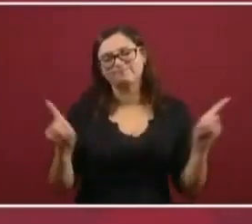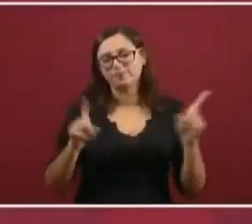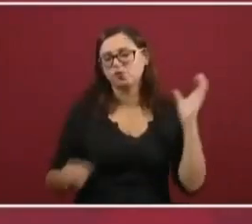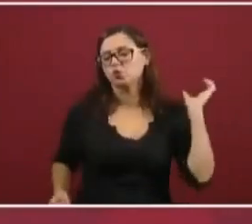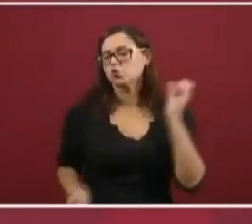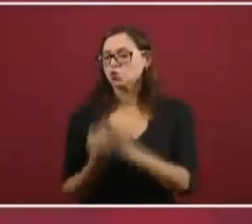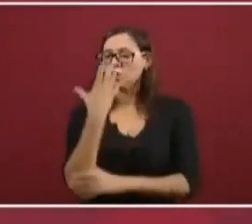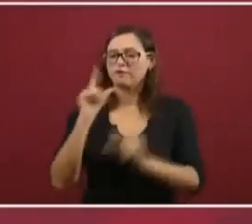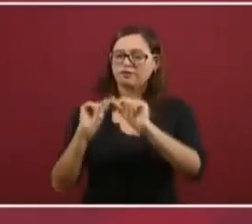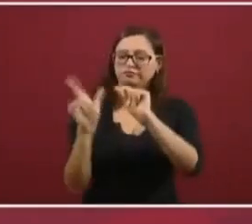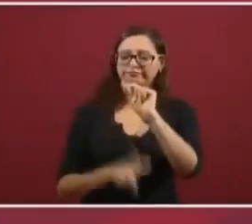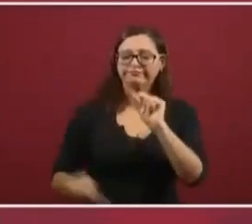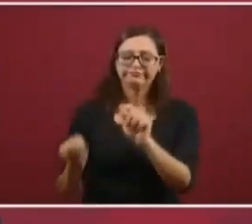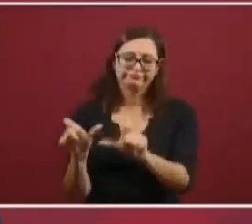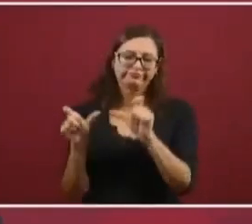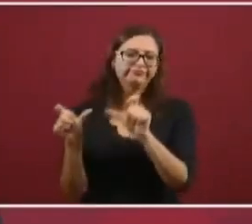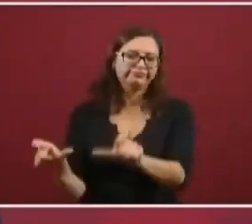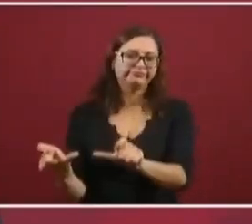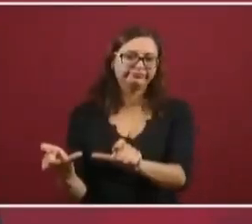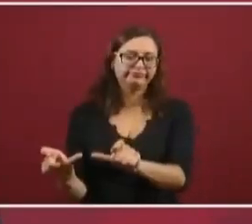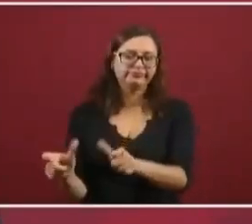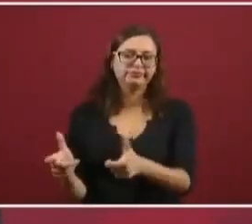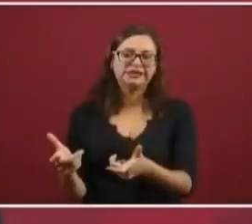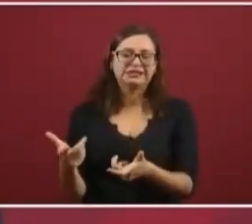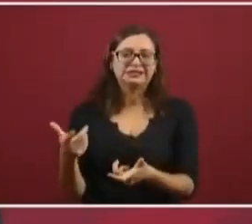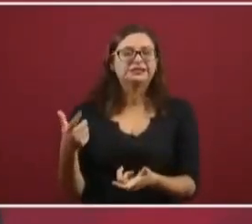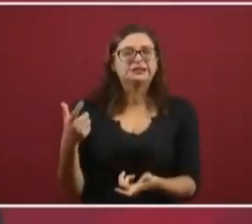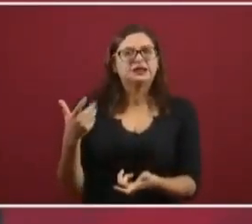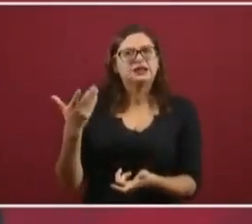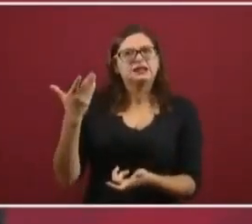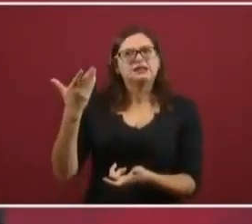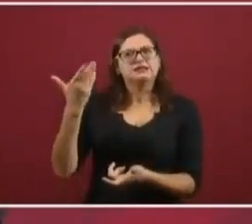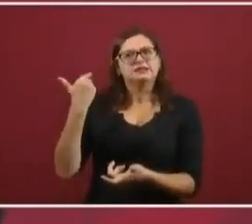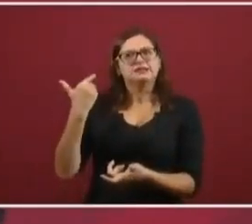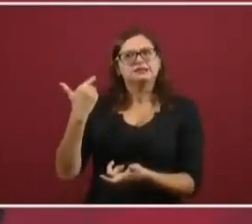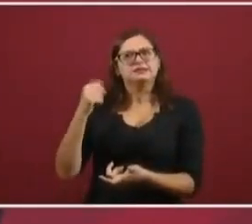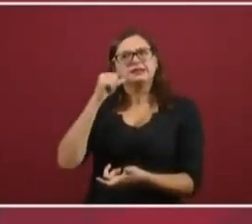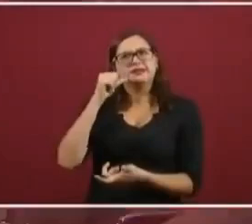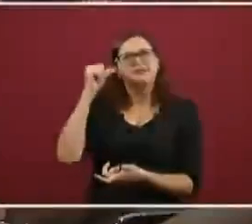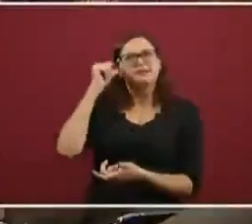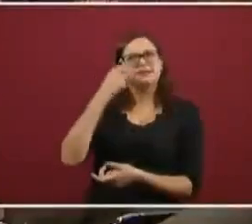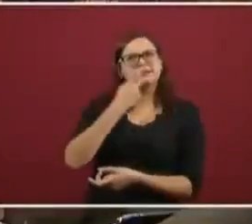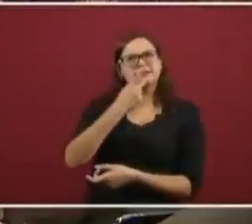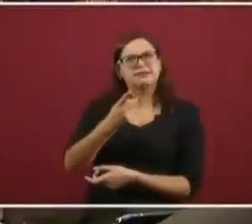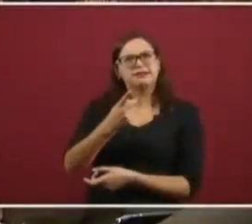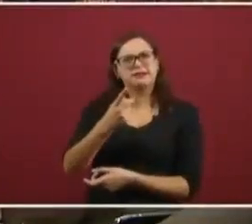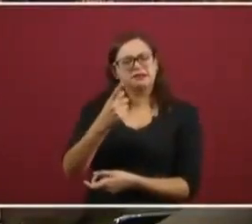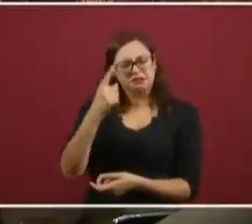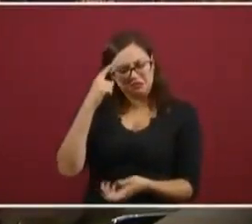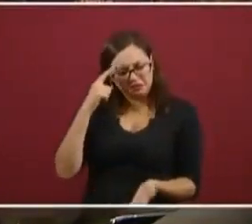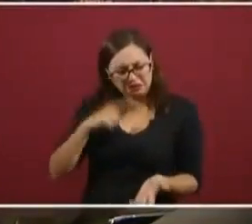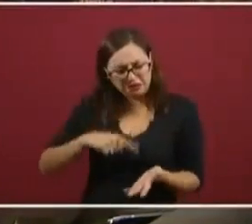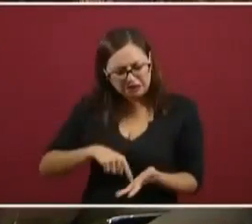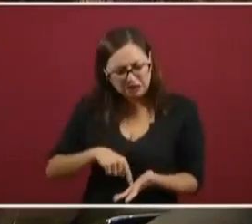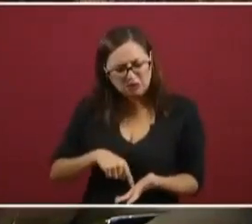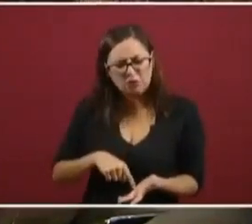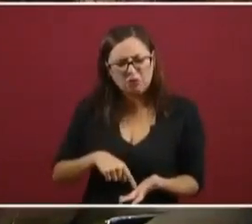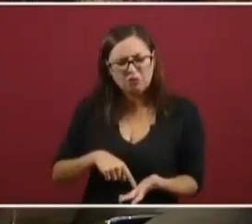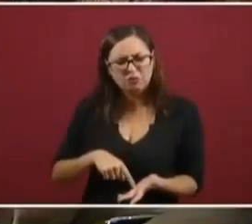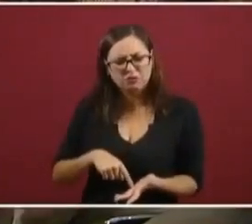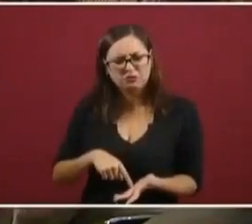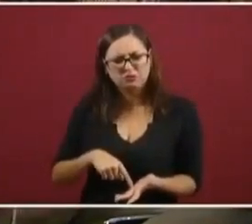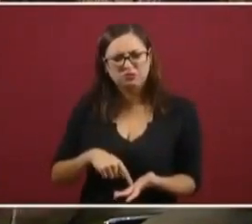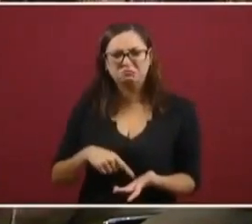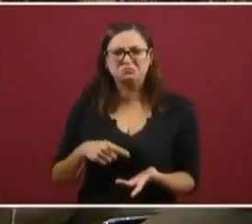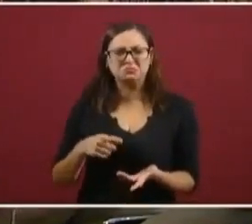nacional y lo comenté creo en el video o ayer si no